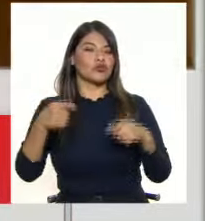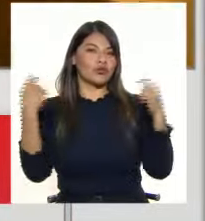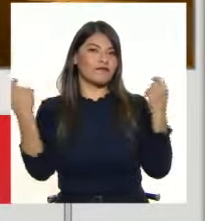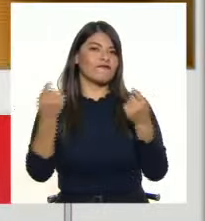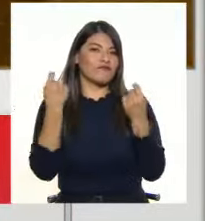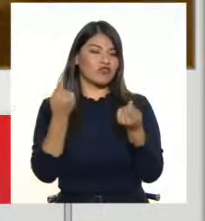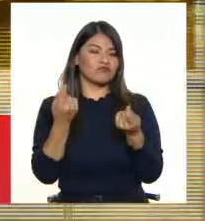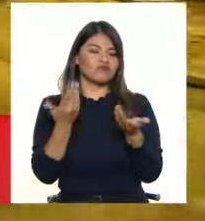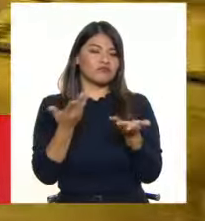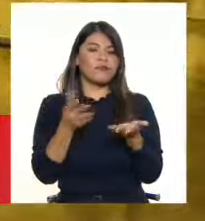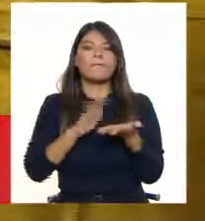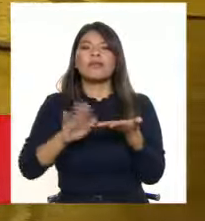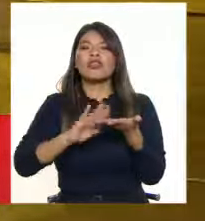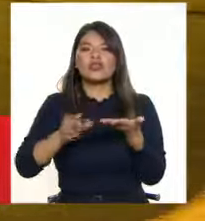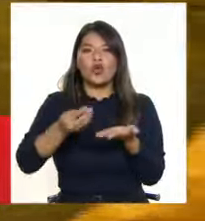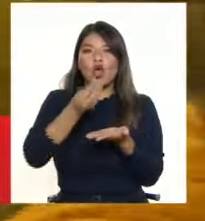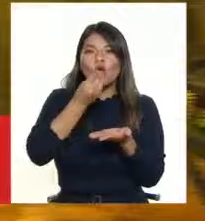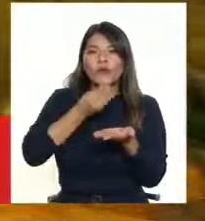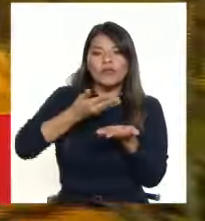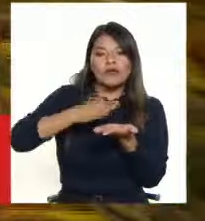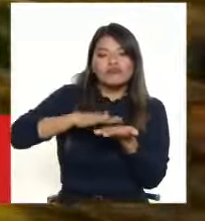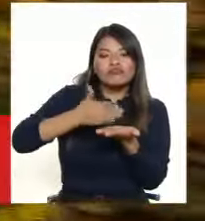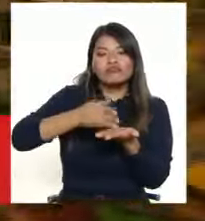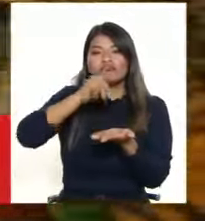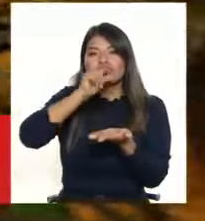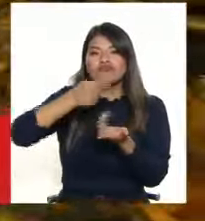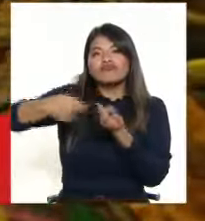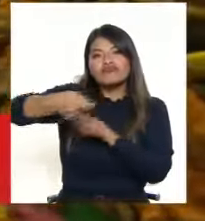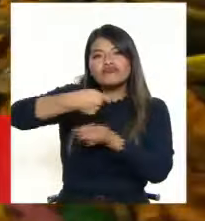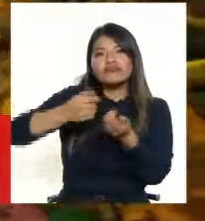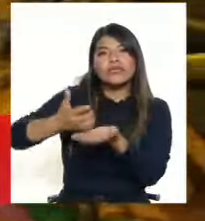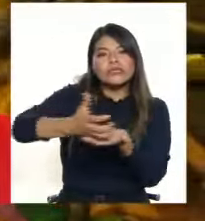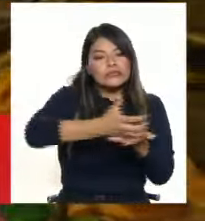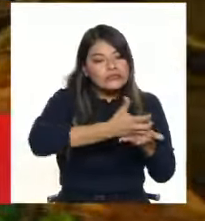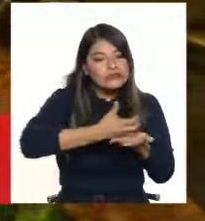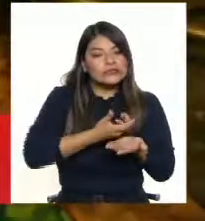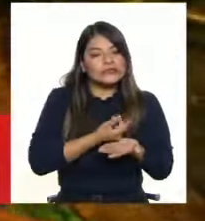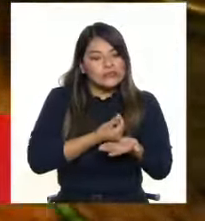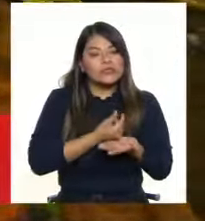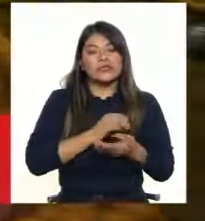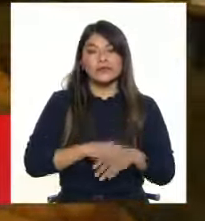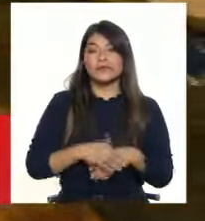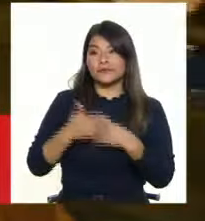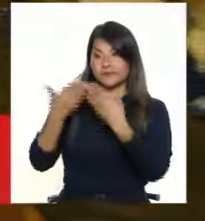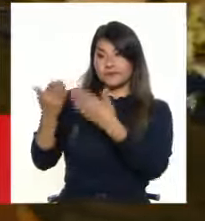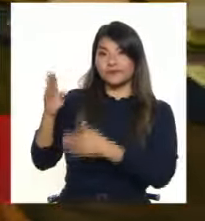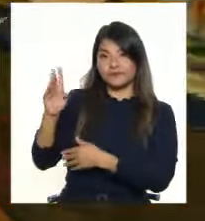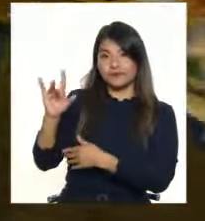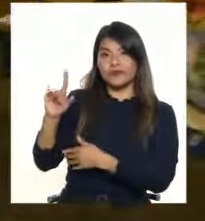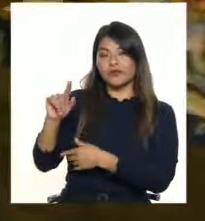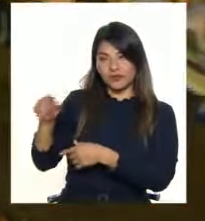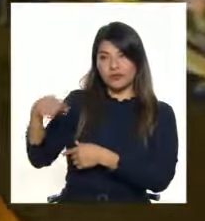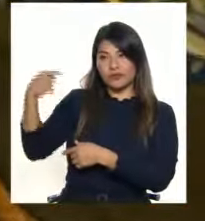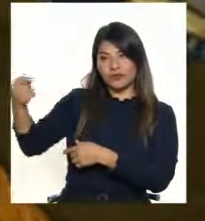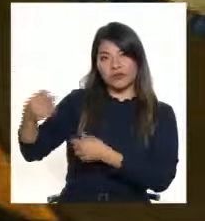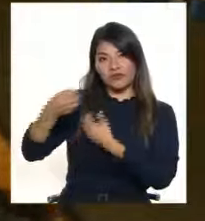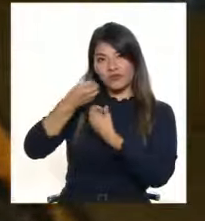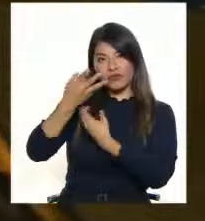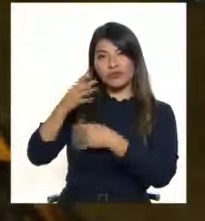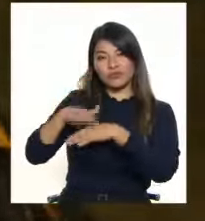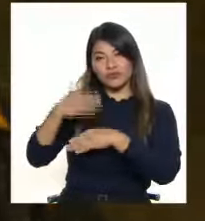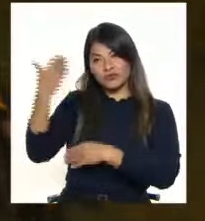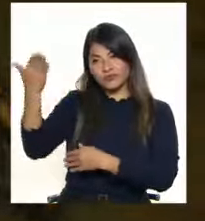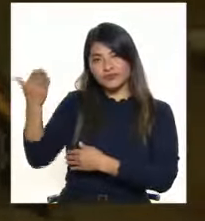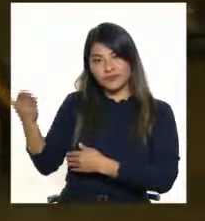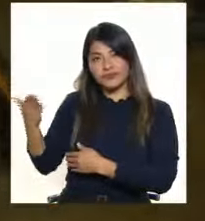el número que ha dado a conocer este joven emprendedor, Brandon Lenin. Con esta información voy a regresar a Estudio Central. Jennifer y